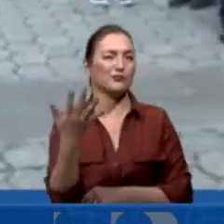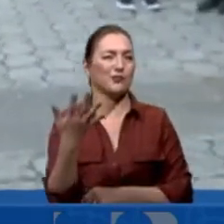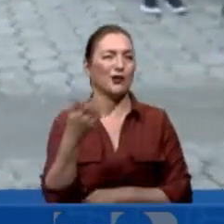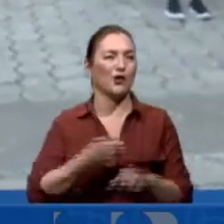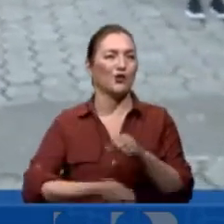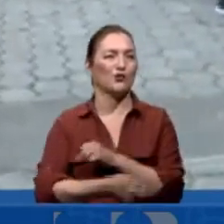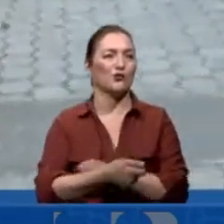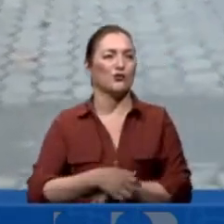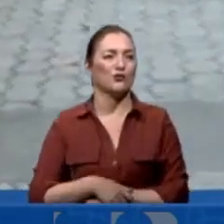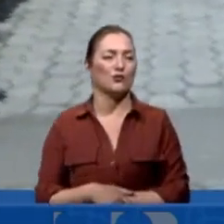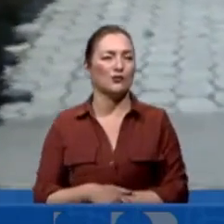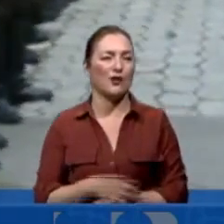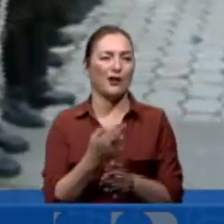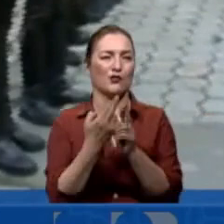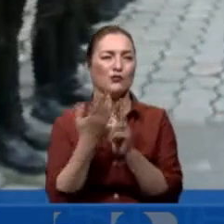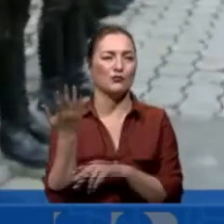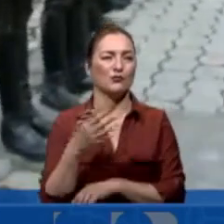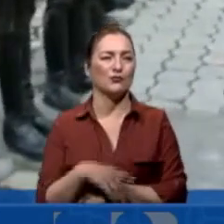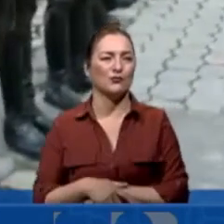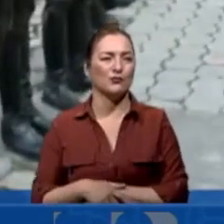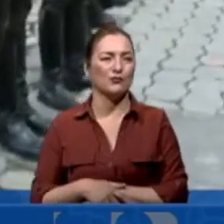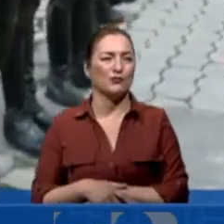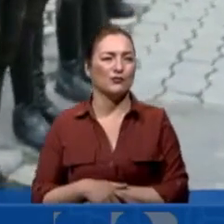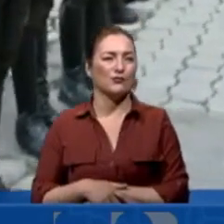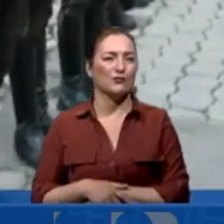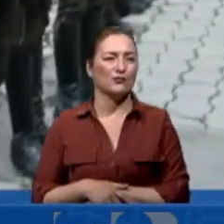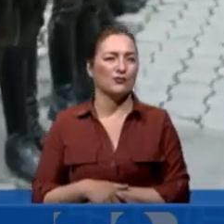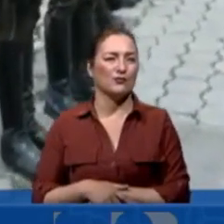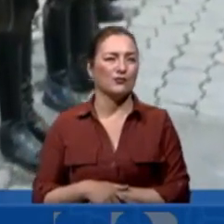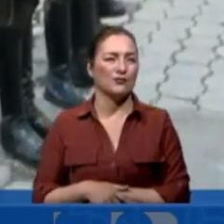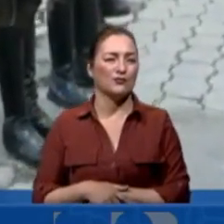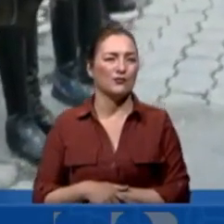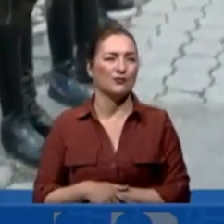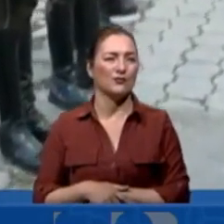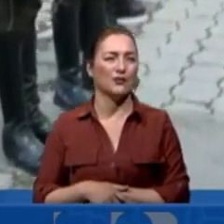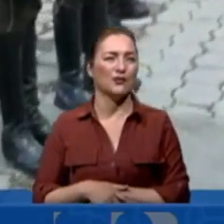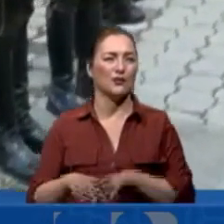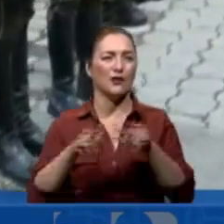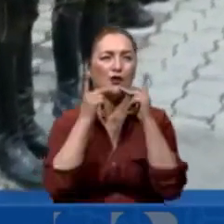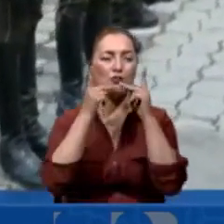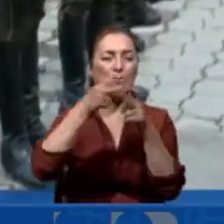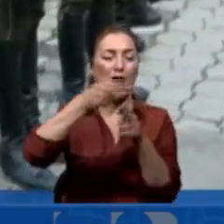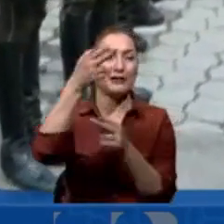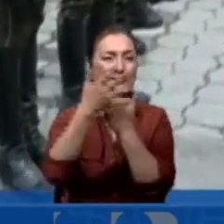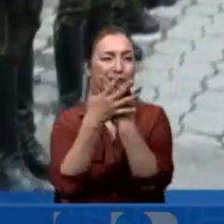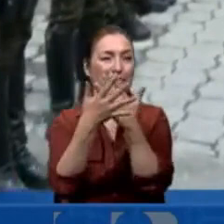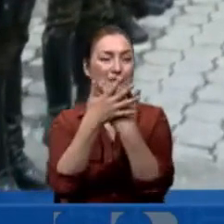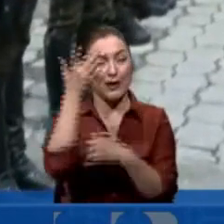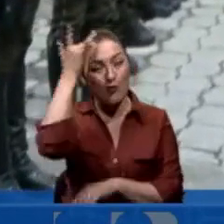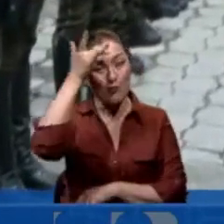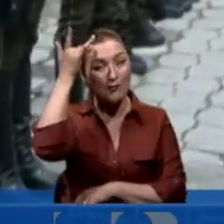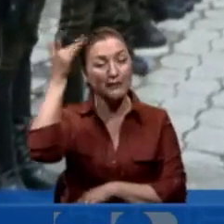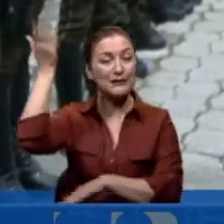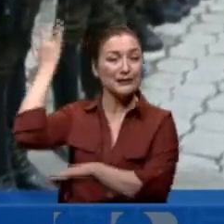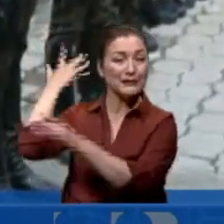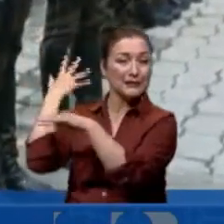ahí ahí está los resultados de nuestra intervención y nos da muchísima pena que Estos espacios públicos por ejemplo el expenal García Moreno después de haberse